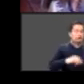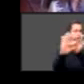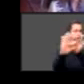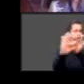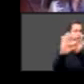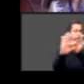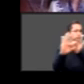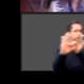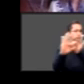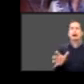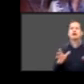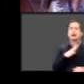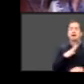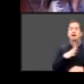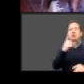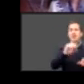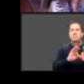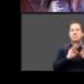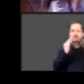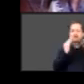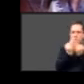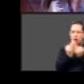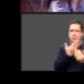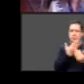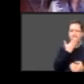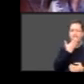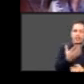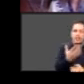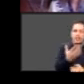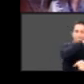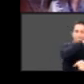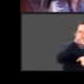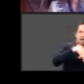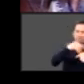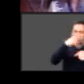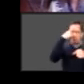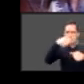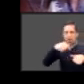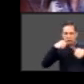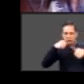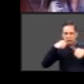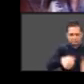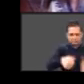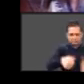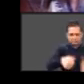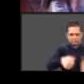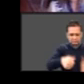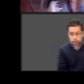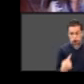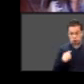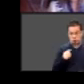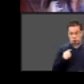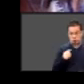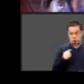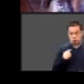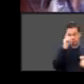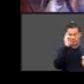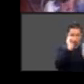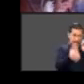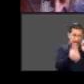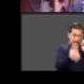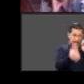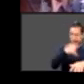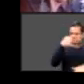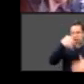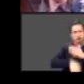no voy a meterme a detalle porque me llevaría todo el conversatorio pero esta ruta integral de atenciones